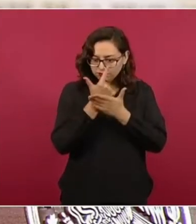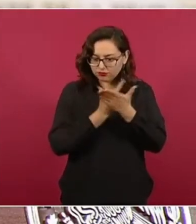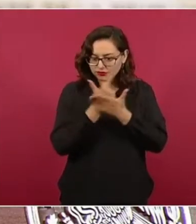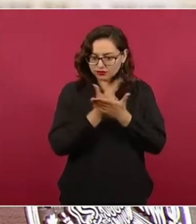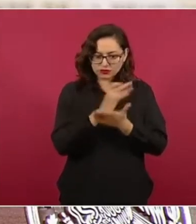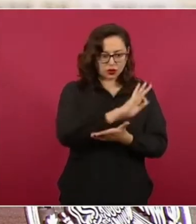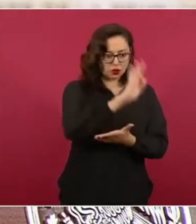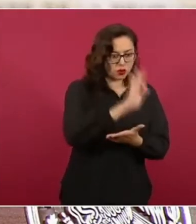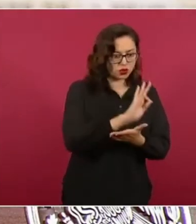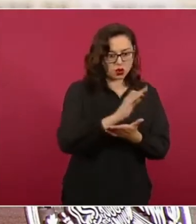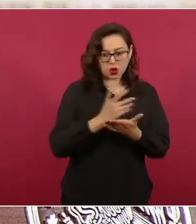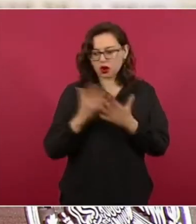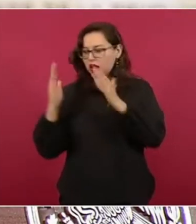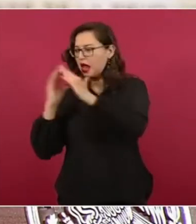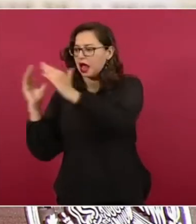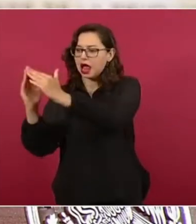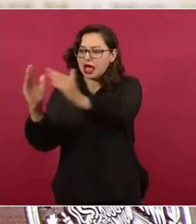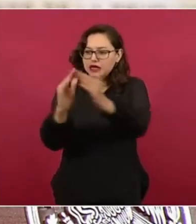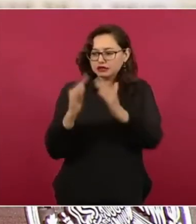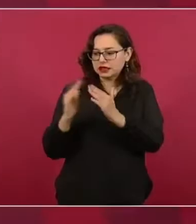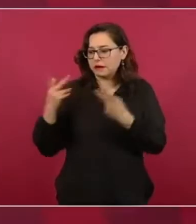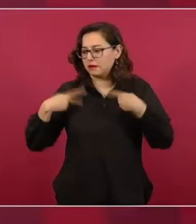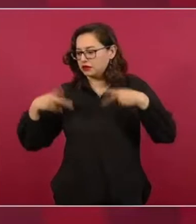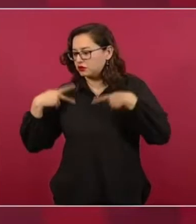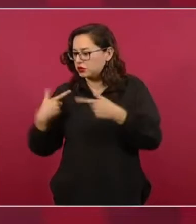que lo que paga un consumidor doméstico.